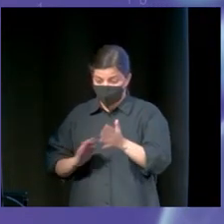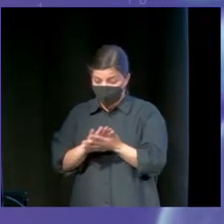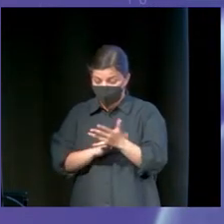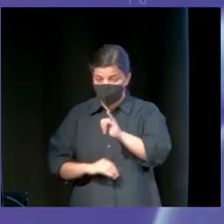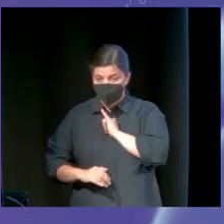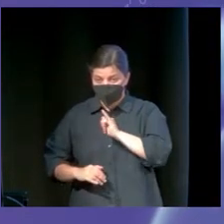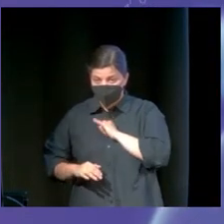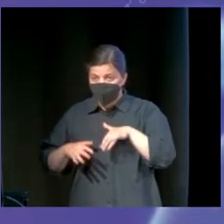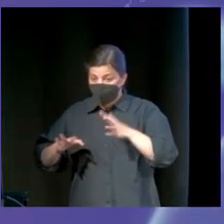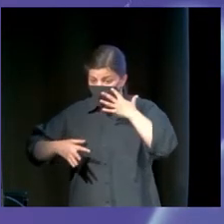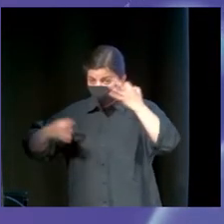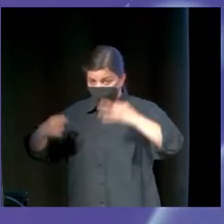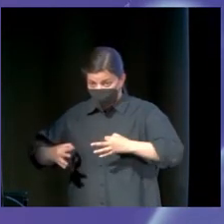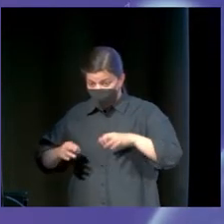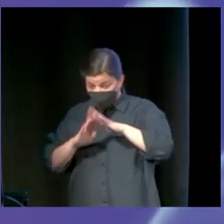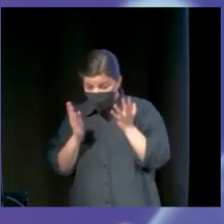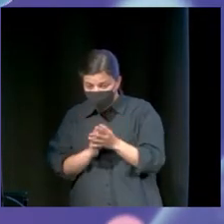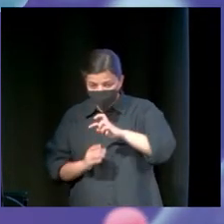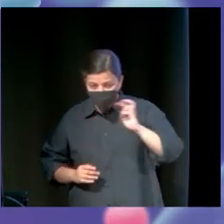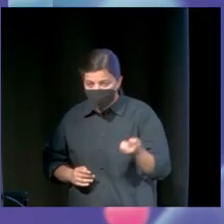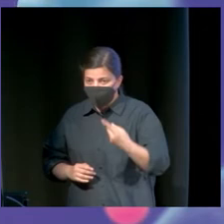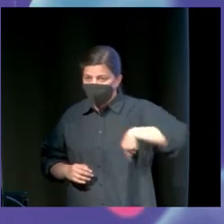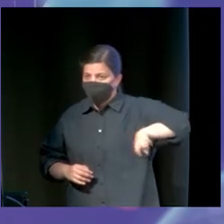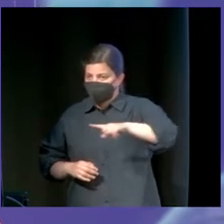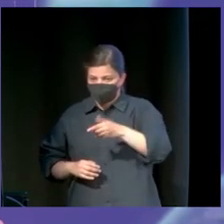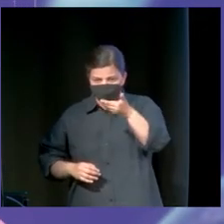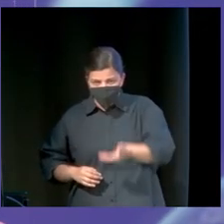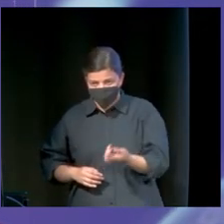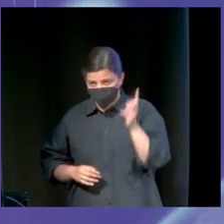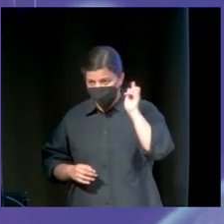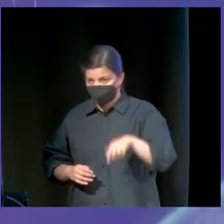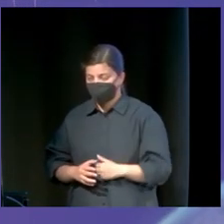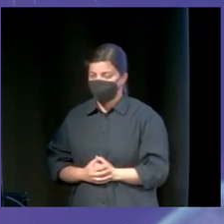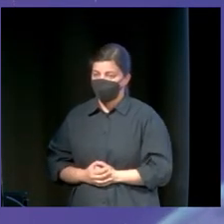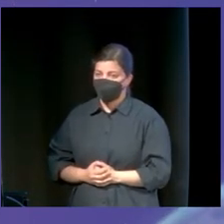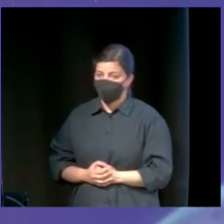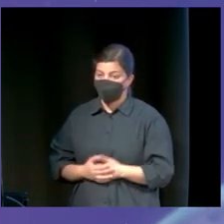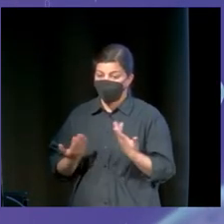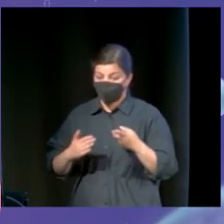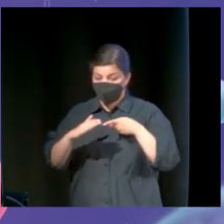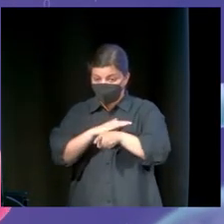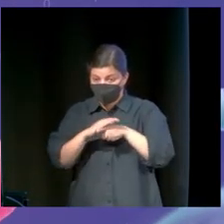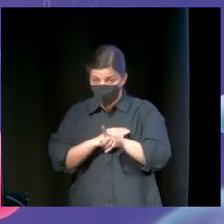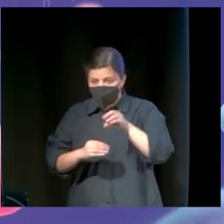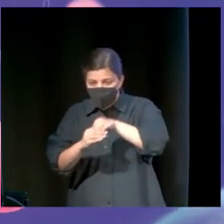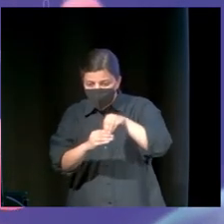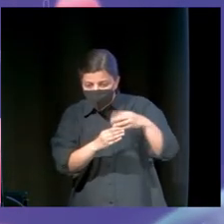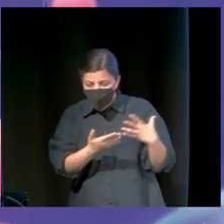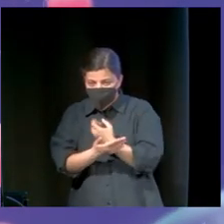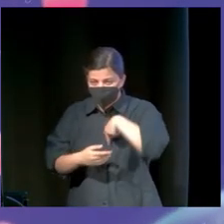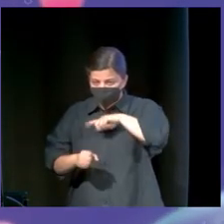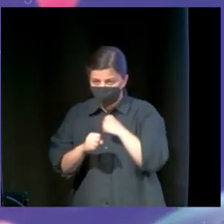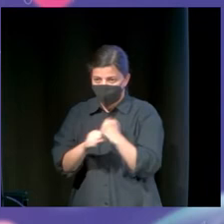pero la seguridad en estos mundos va a ser muy muy importante y toda la gestión de contenidos que estamos trabajando